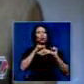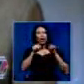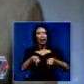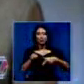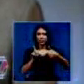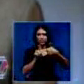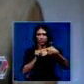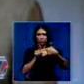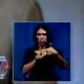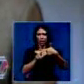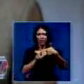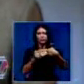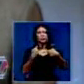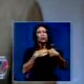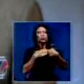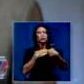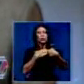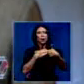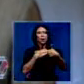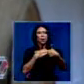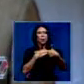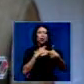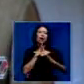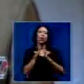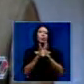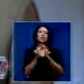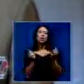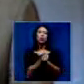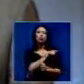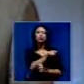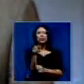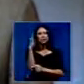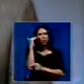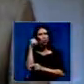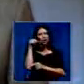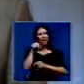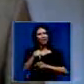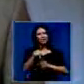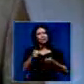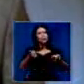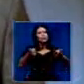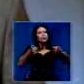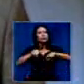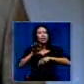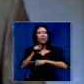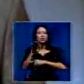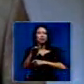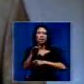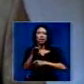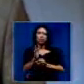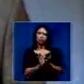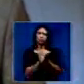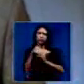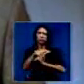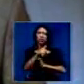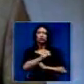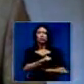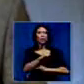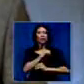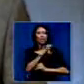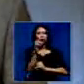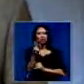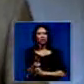segundo lugar, voy a conversar con ustedes de por qué este tratado viola la soberanía de Costa Rica y